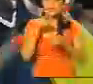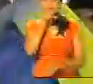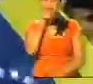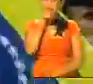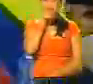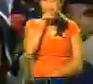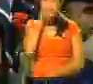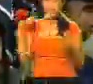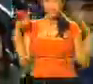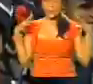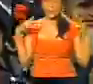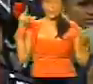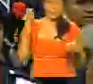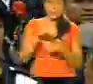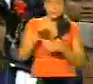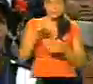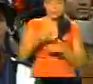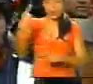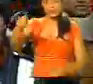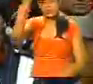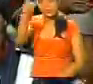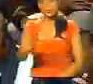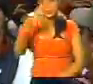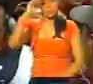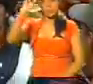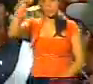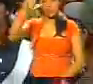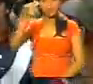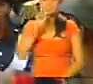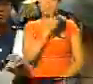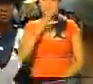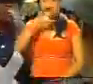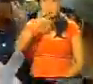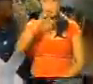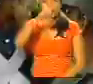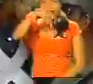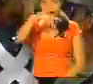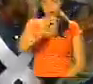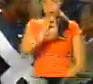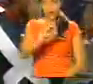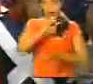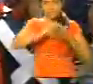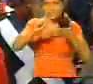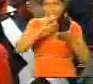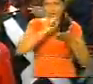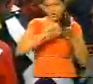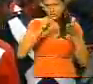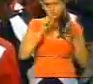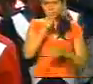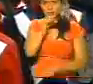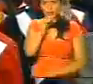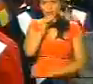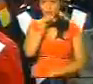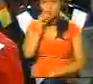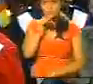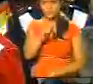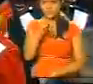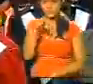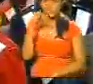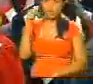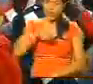Twitter al mayor general del ejército Campos Aponte. Escribió el comandante